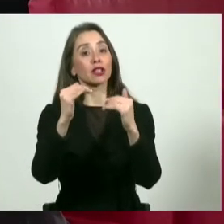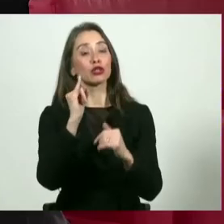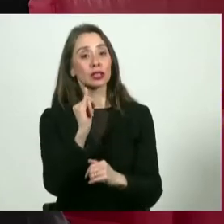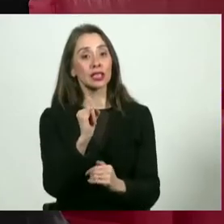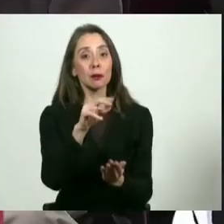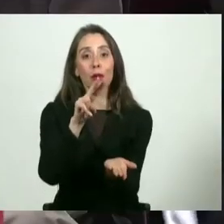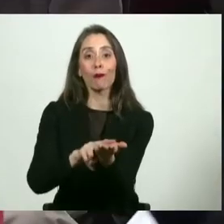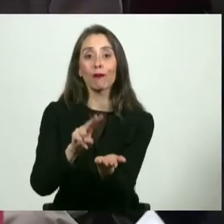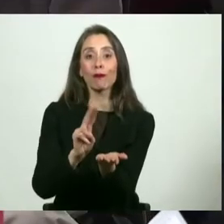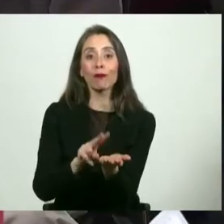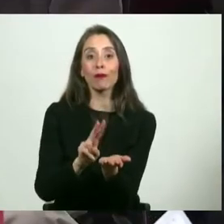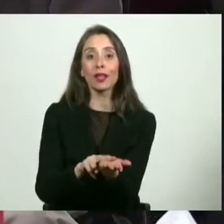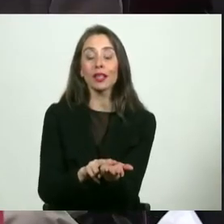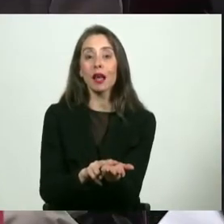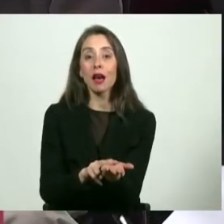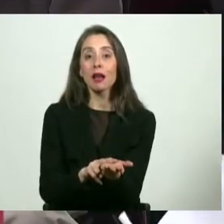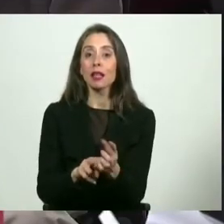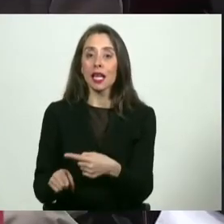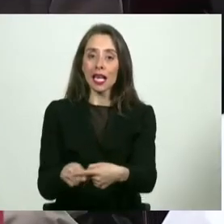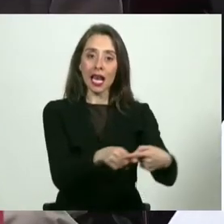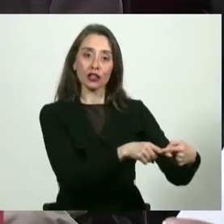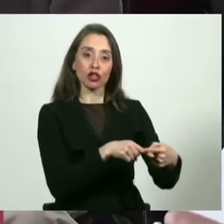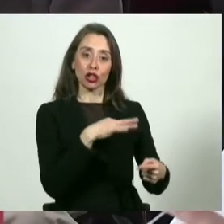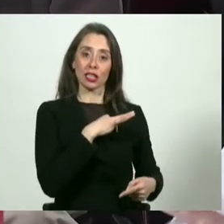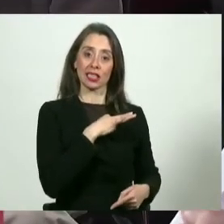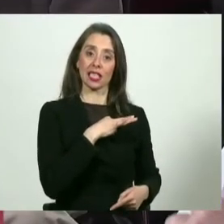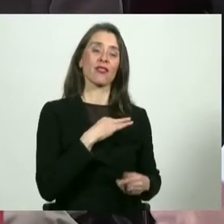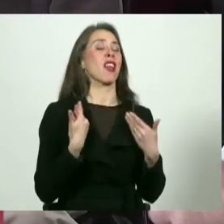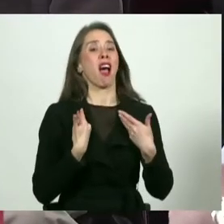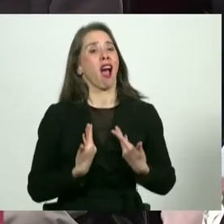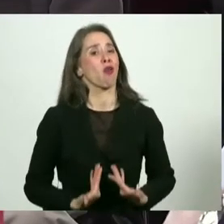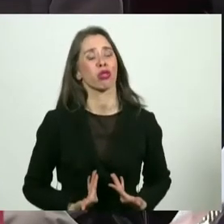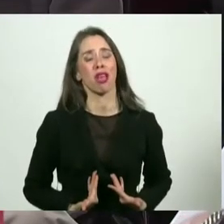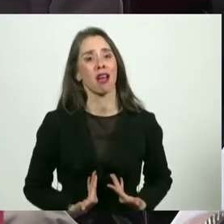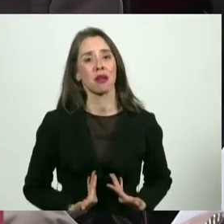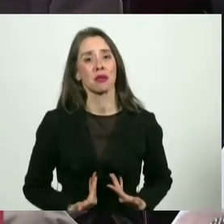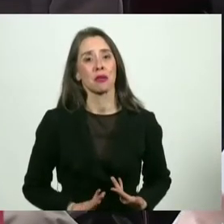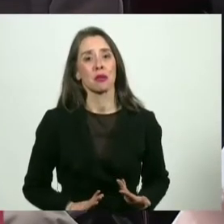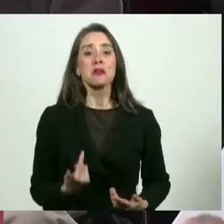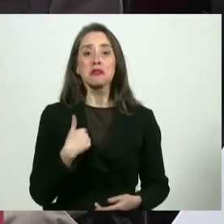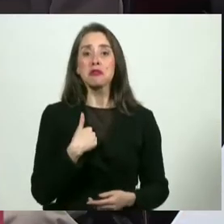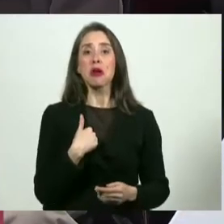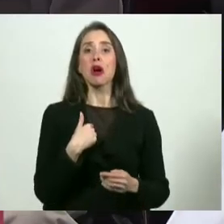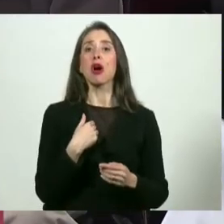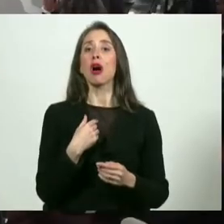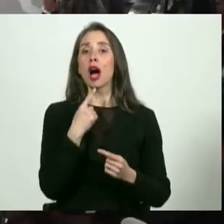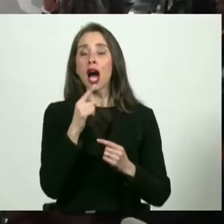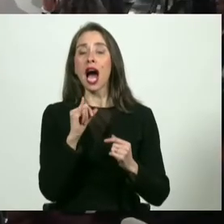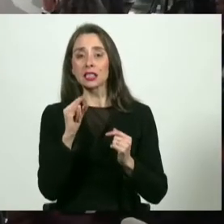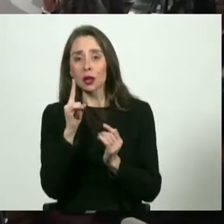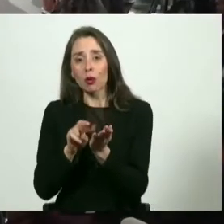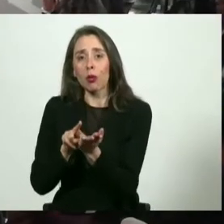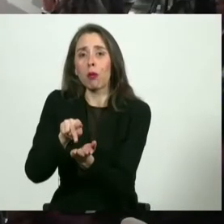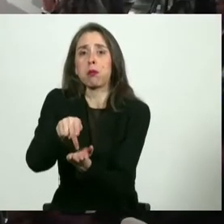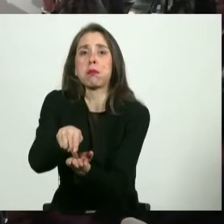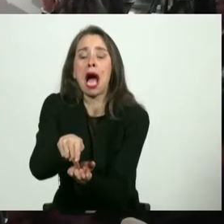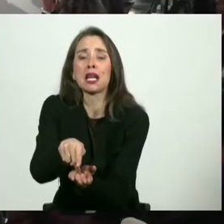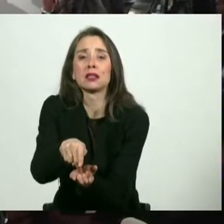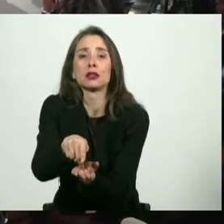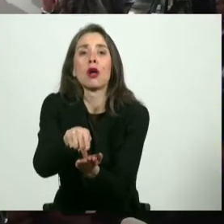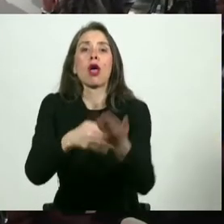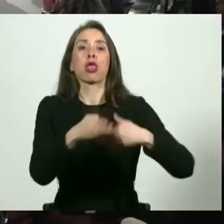vamos ajustando la legislación interna a la convención, vamos a tener un Chile más inclusivo. Yo sé